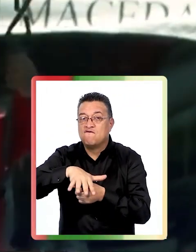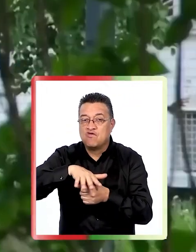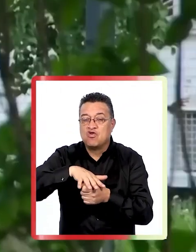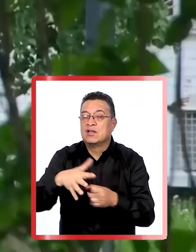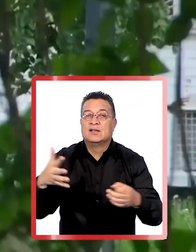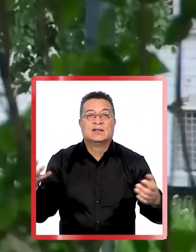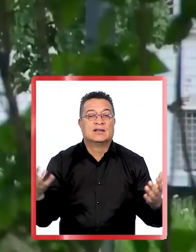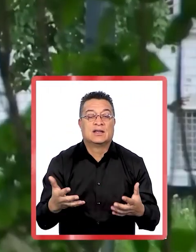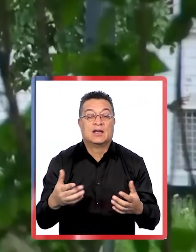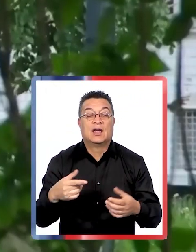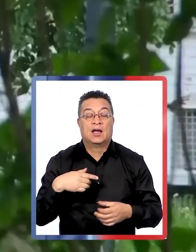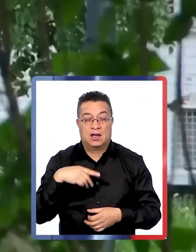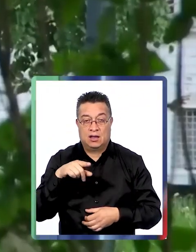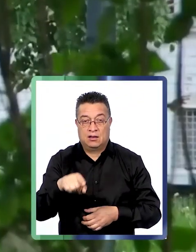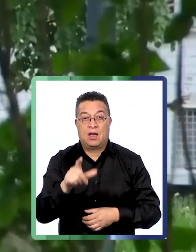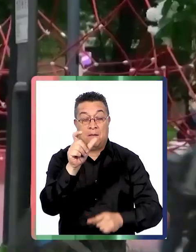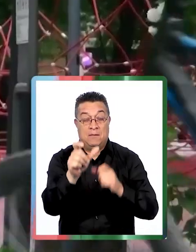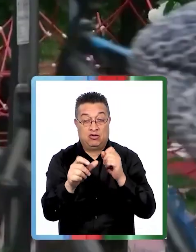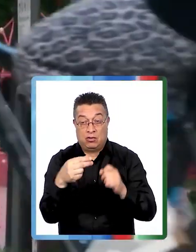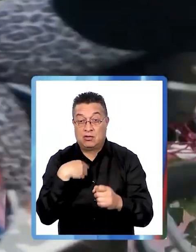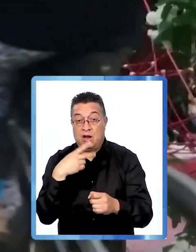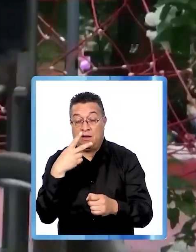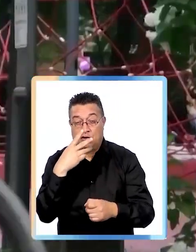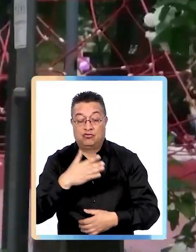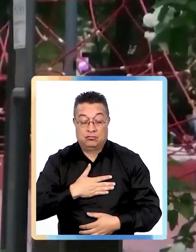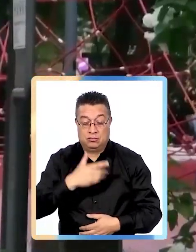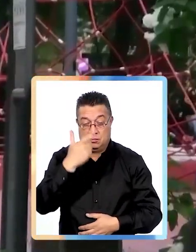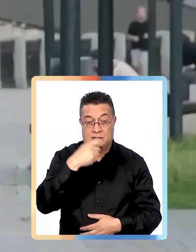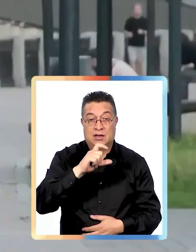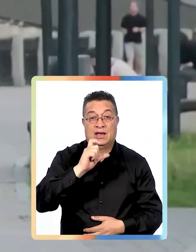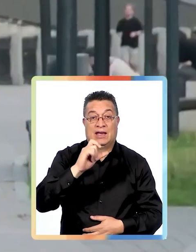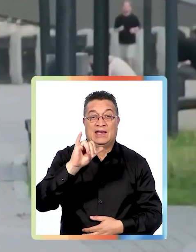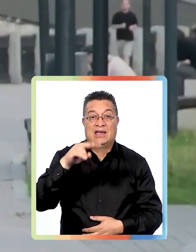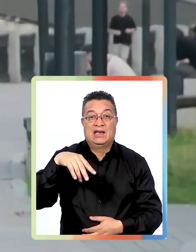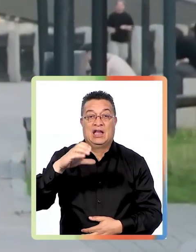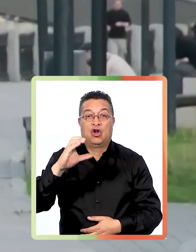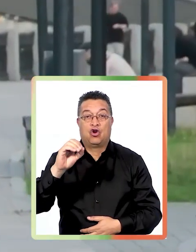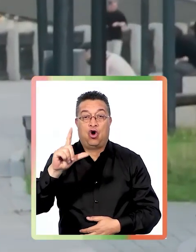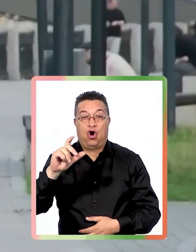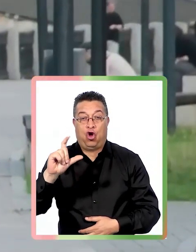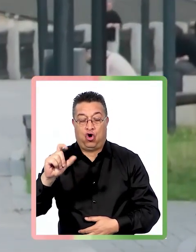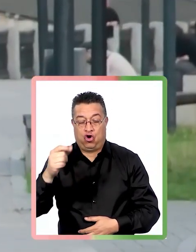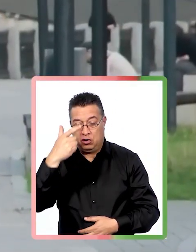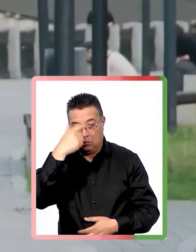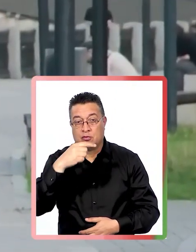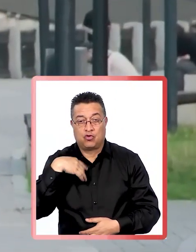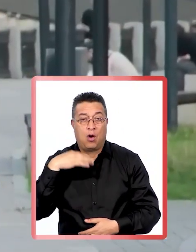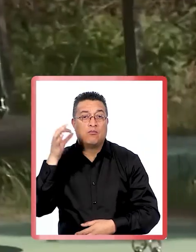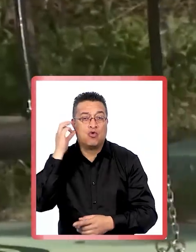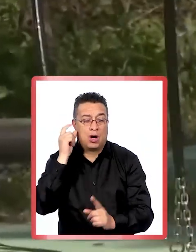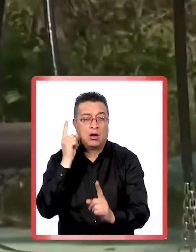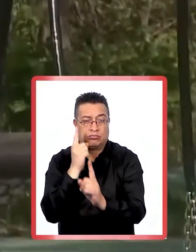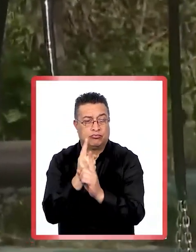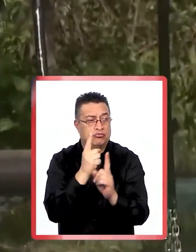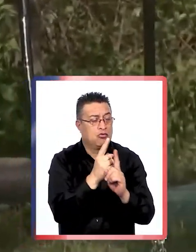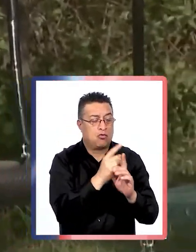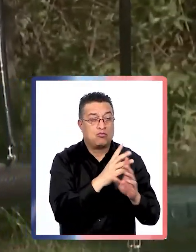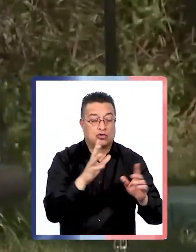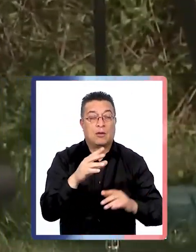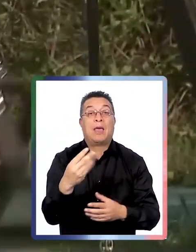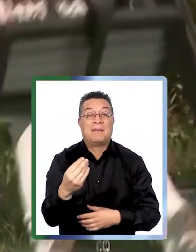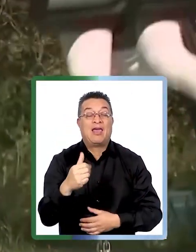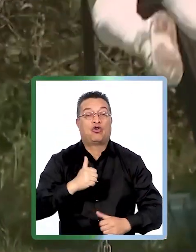es porque yo de las pacientes que veo, soy ginecólogo, así que veo puras mujeres, es el temor